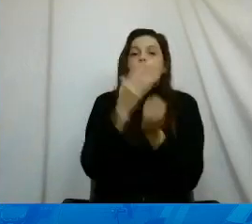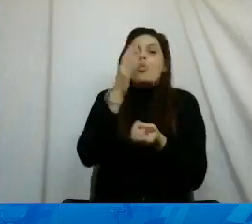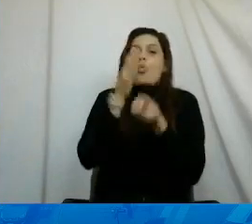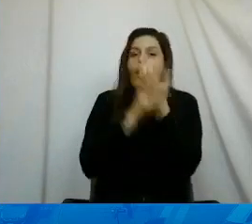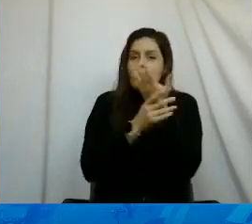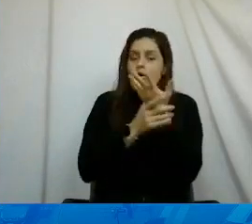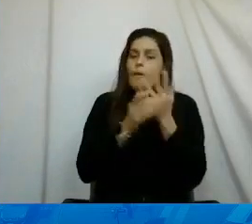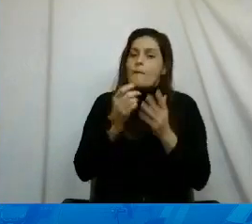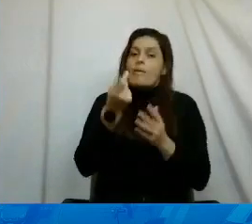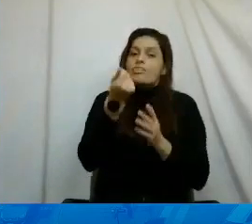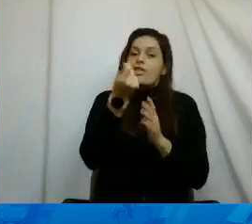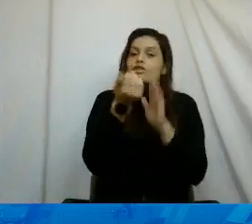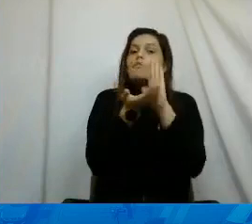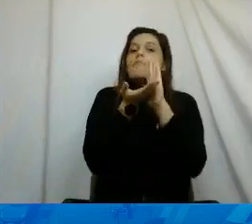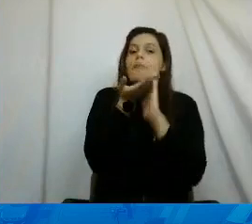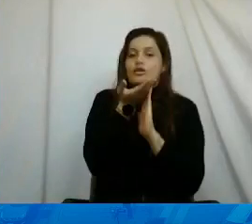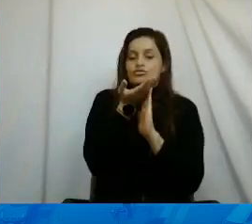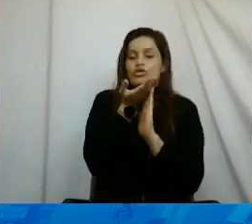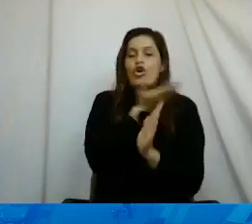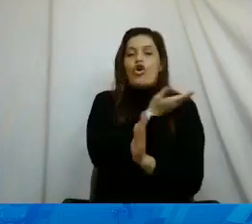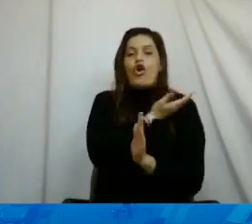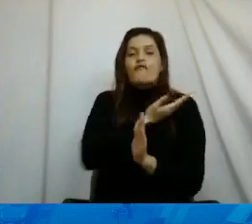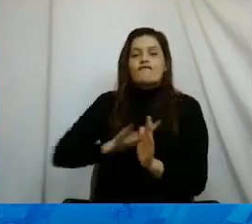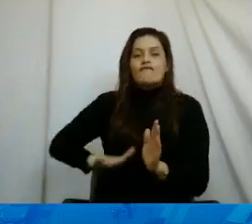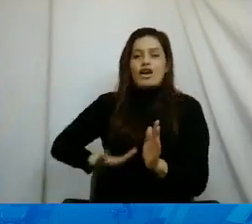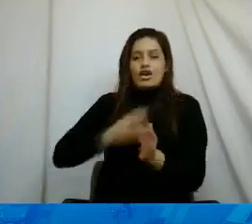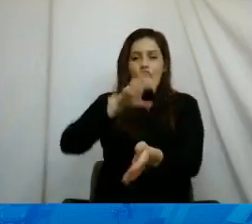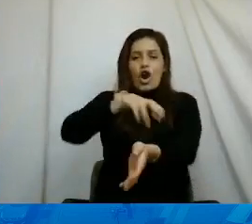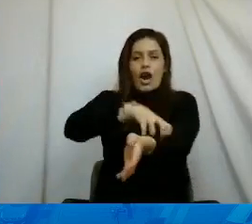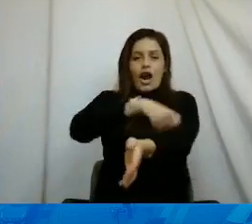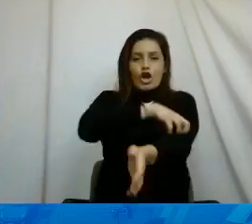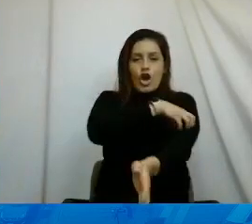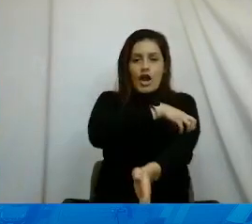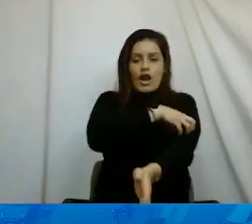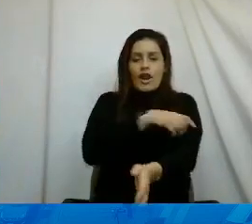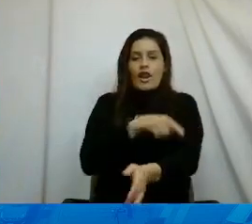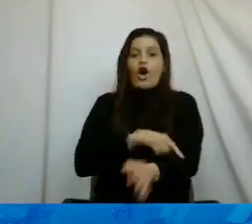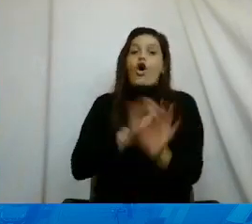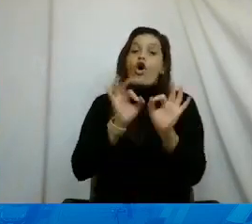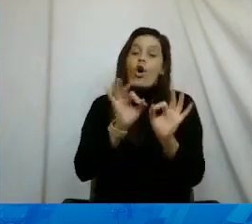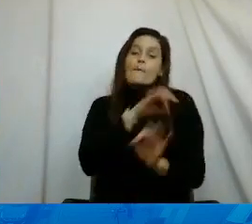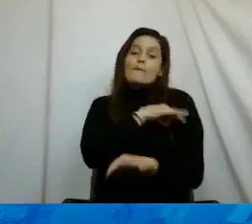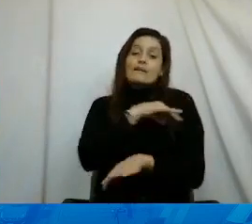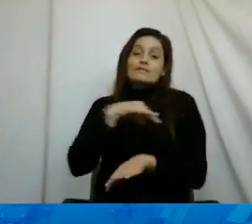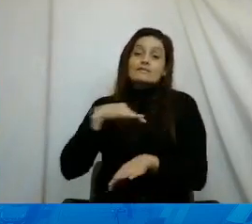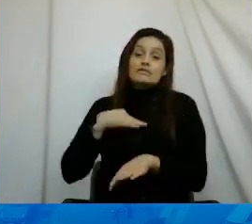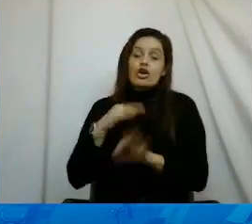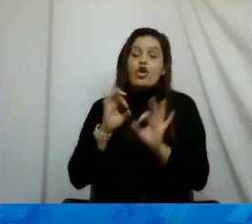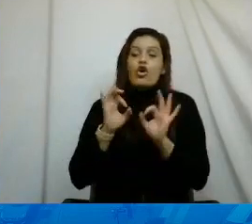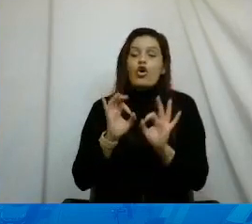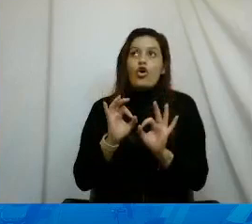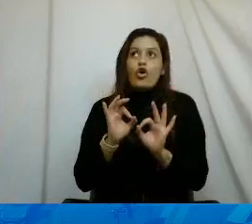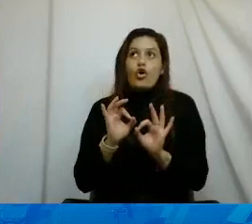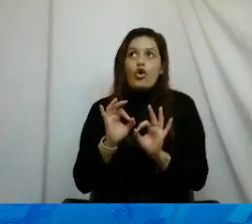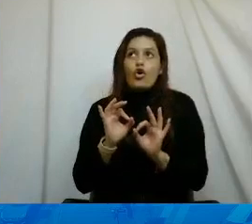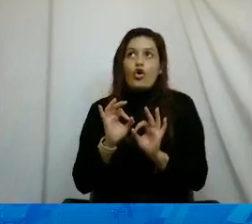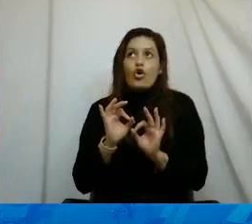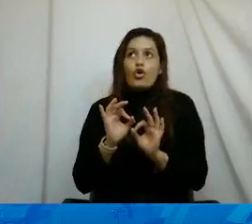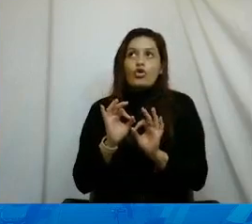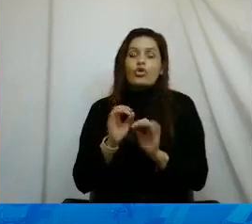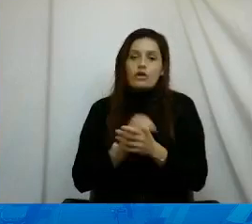los montos debería ser financiado por el gobierno regional o el Ministerio de Vivienda y Urbanismo.